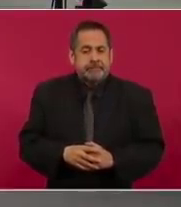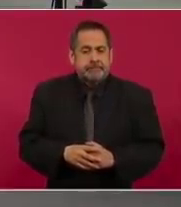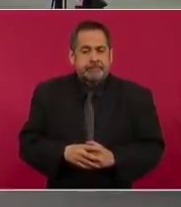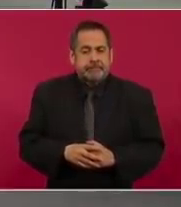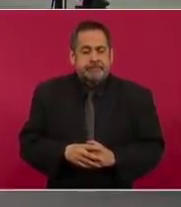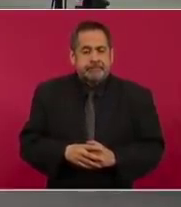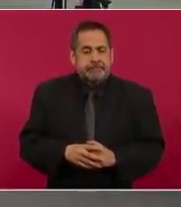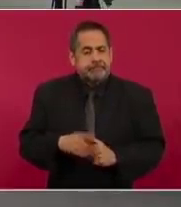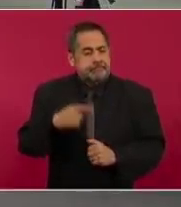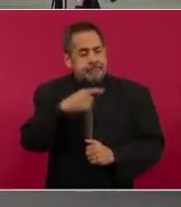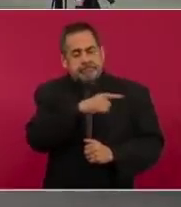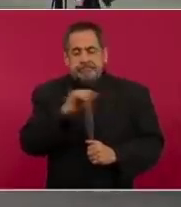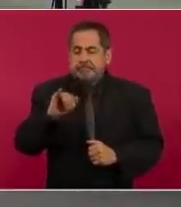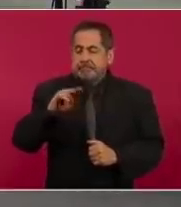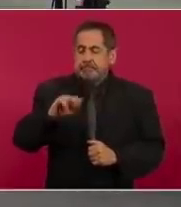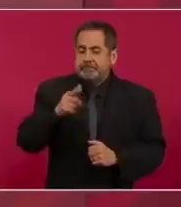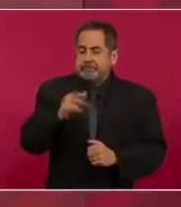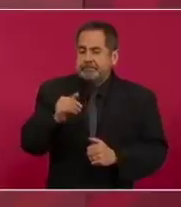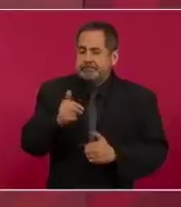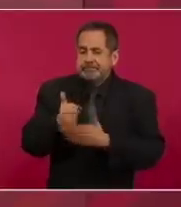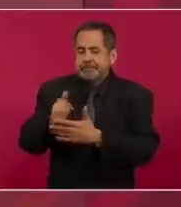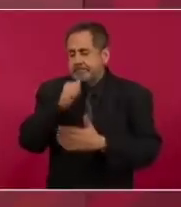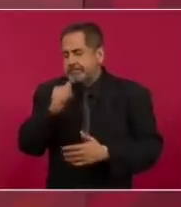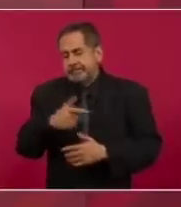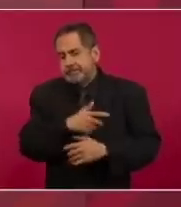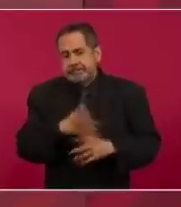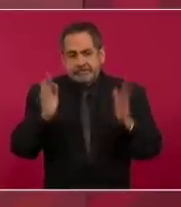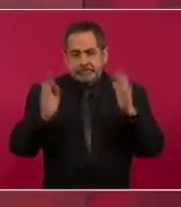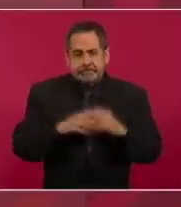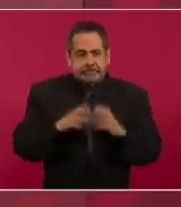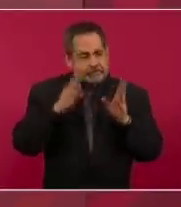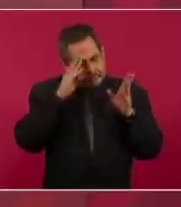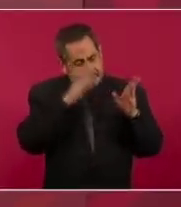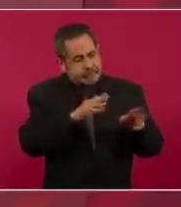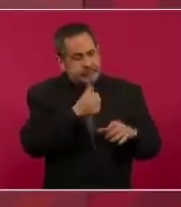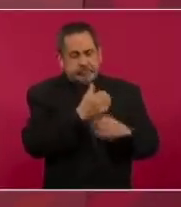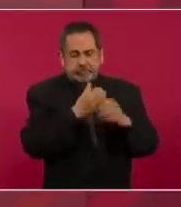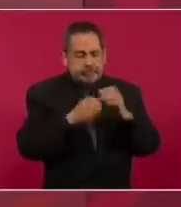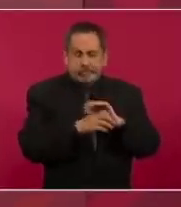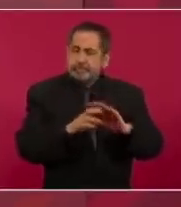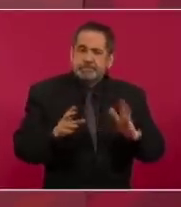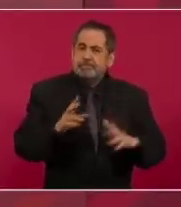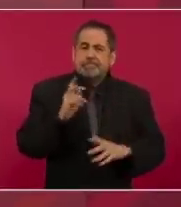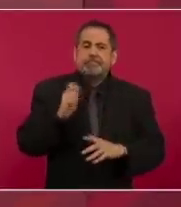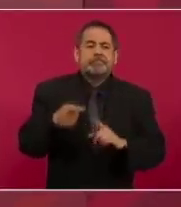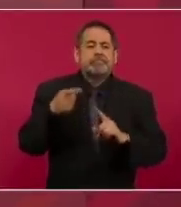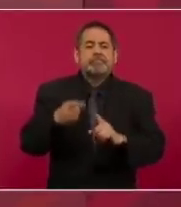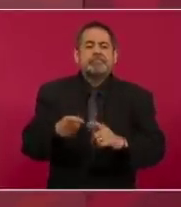porque el INEGI no va a ayudar en eso, o sea, están metidos en otra cosa.